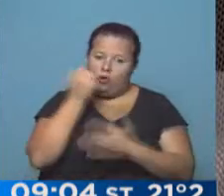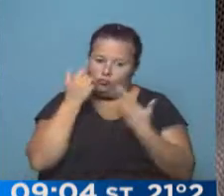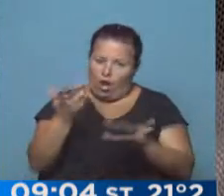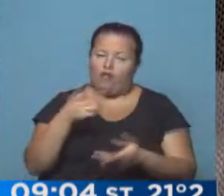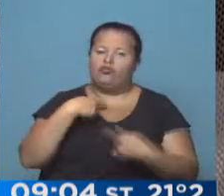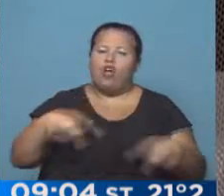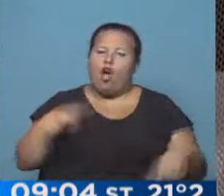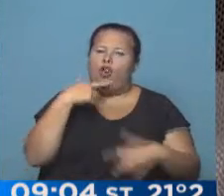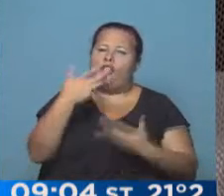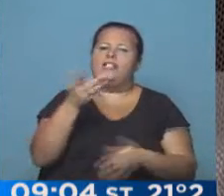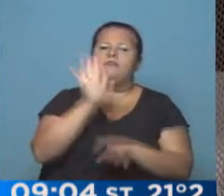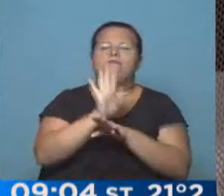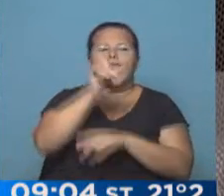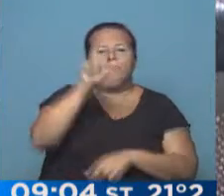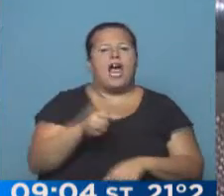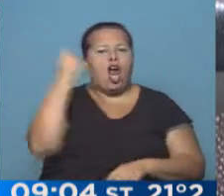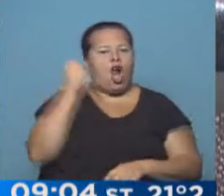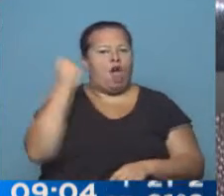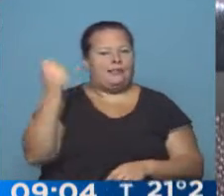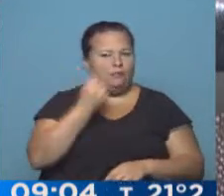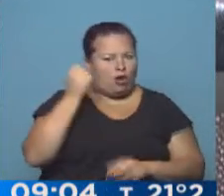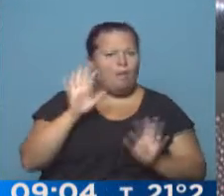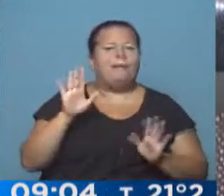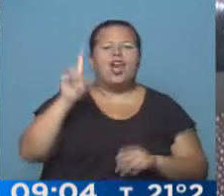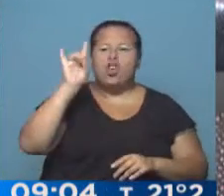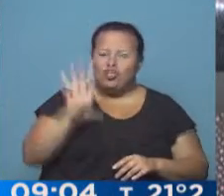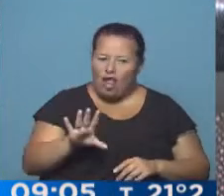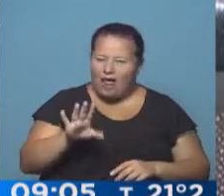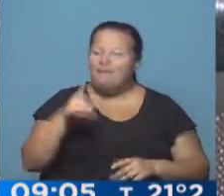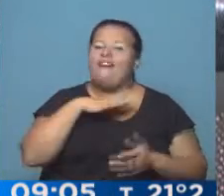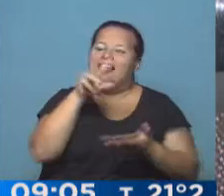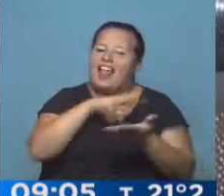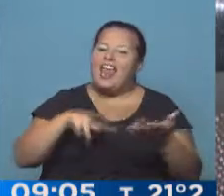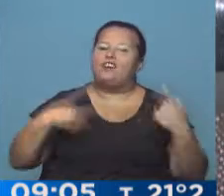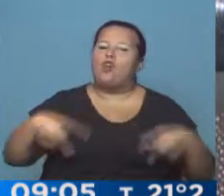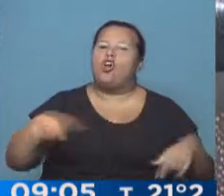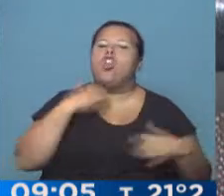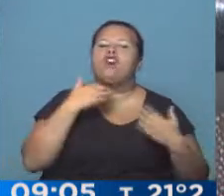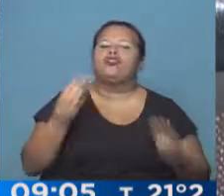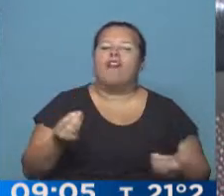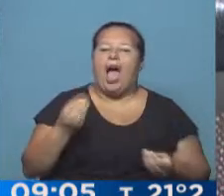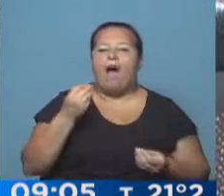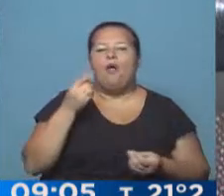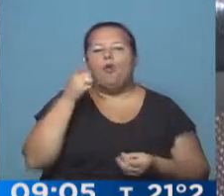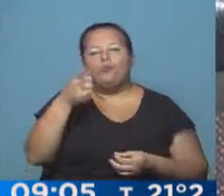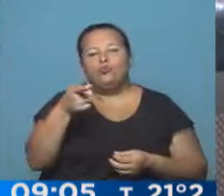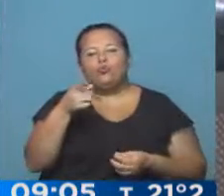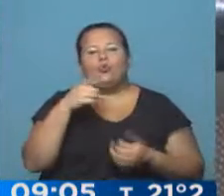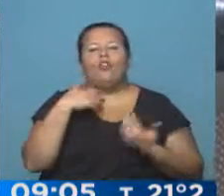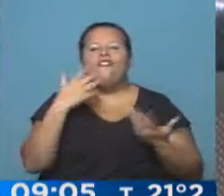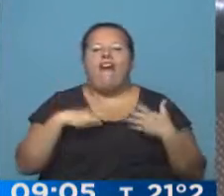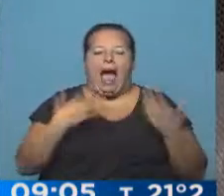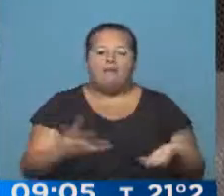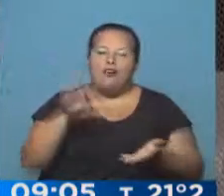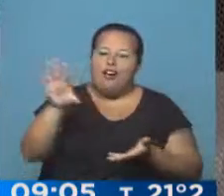todo lo marcaban como un economista muy importante pero creo que no se lo leyó tanto no se conoce en realidad algunos algunos detalles